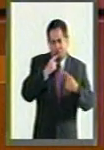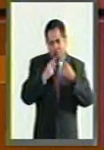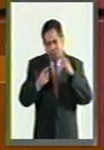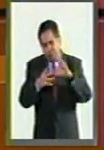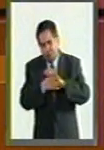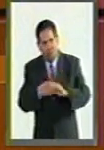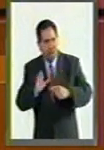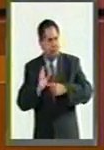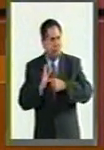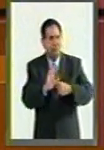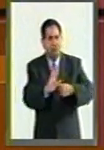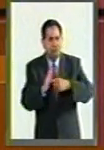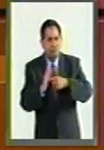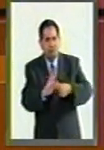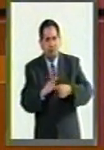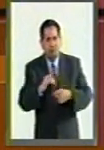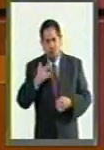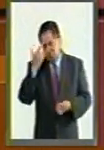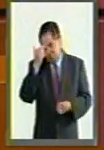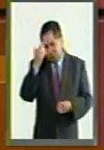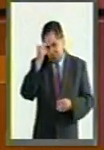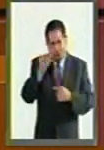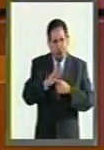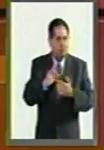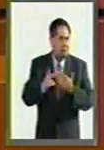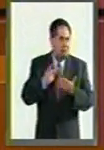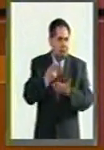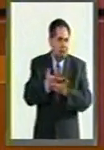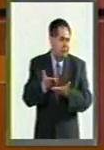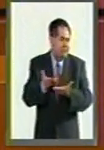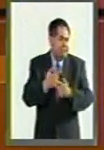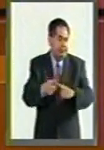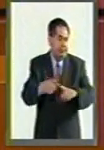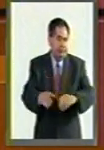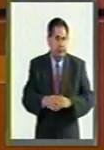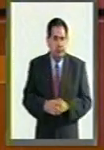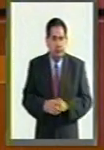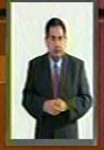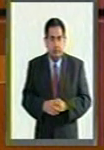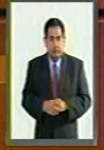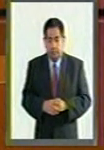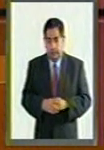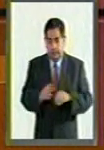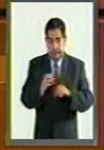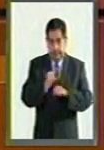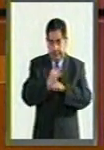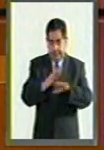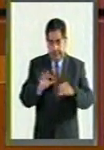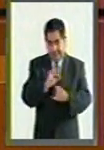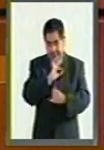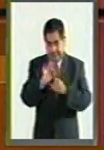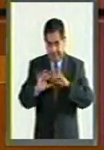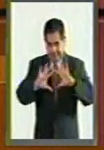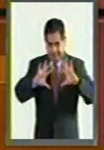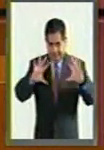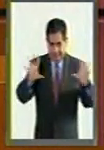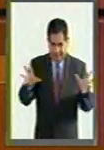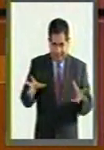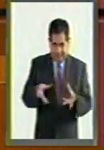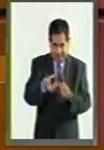para presentar diversas propuestas. El proyecto de informe final